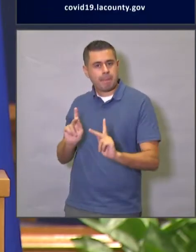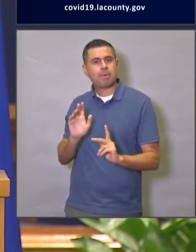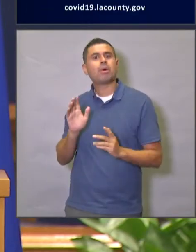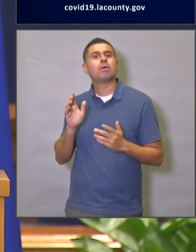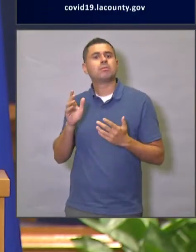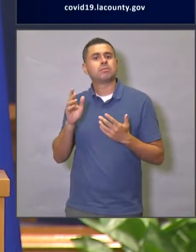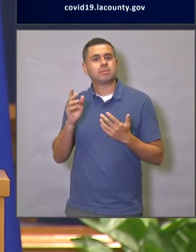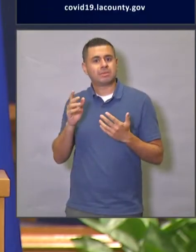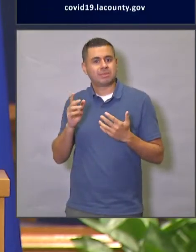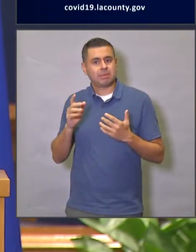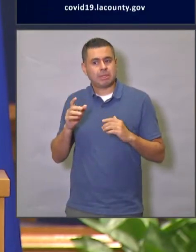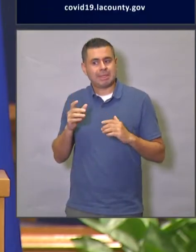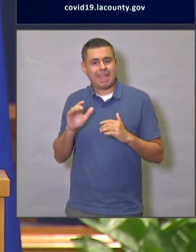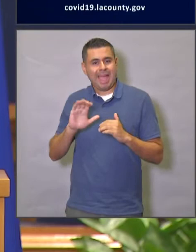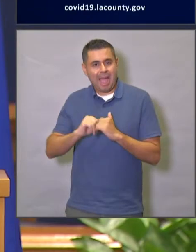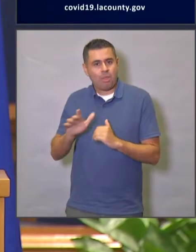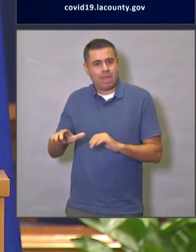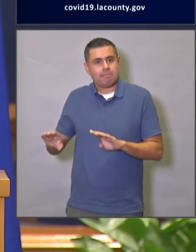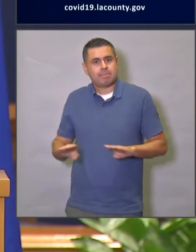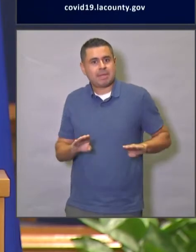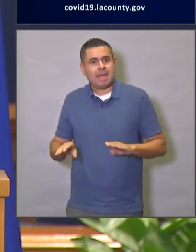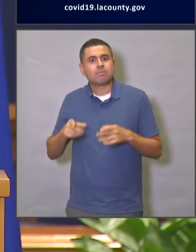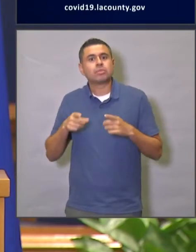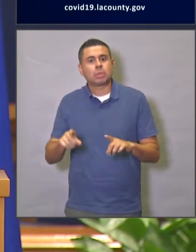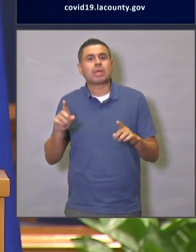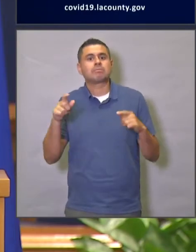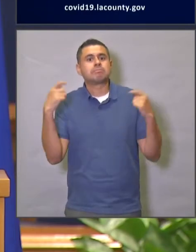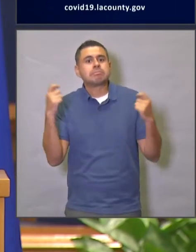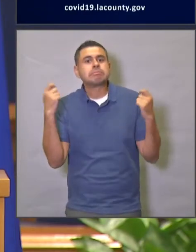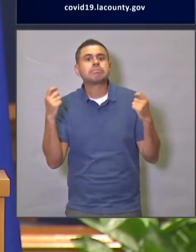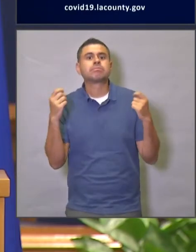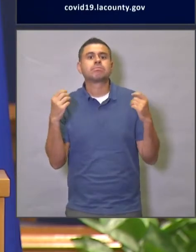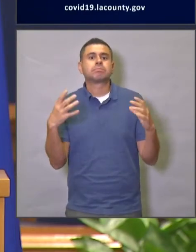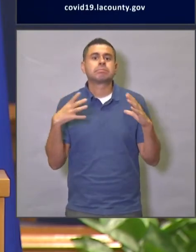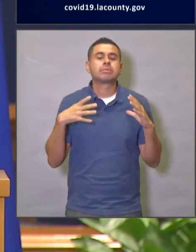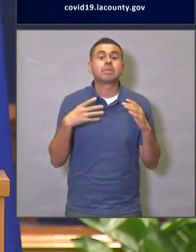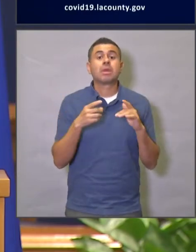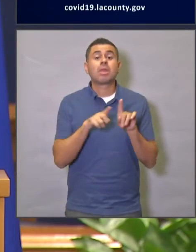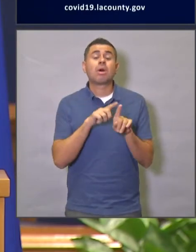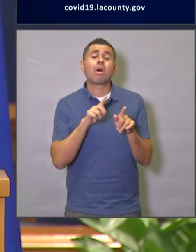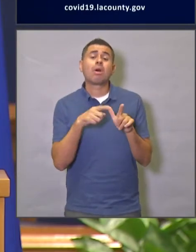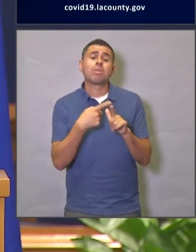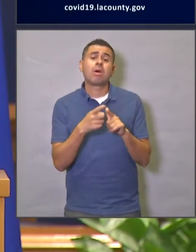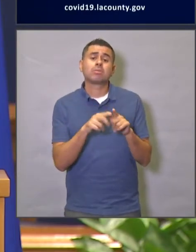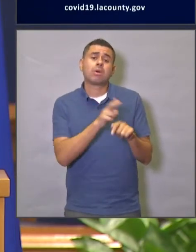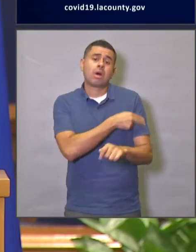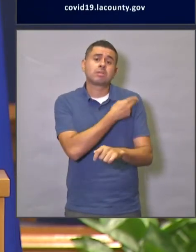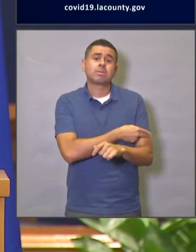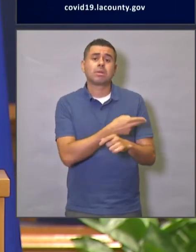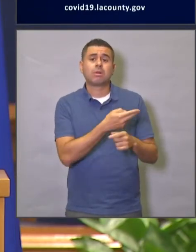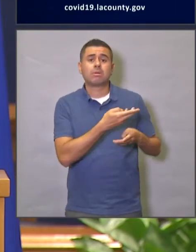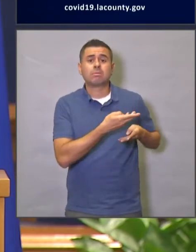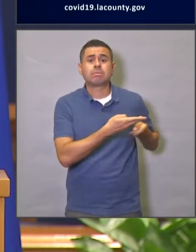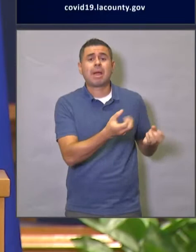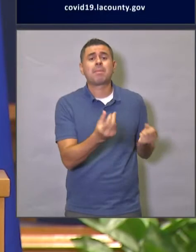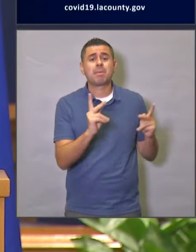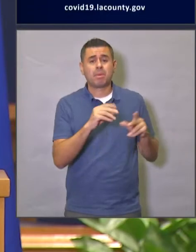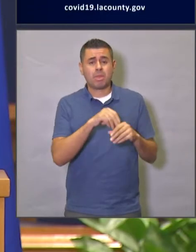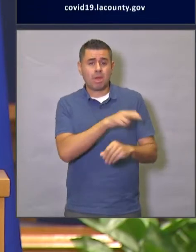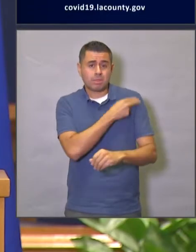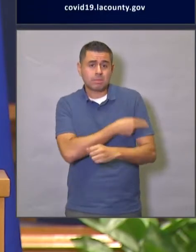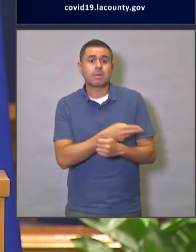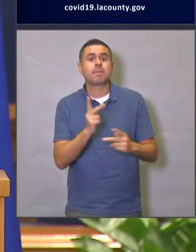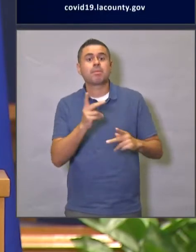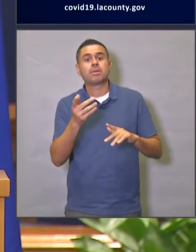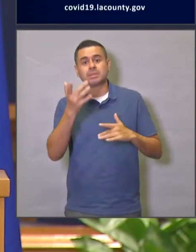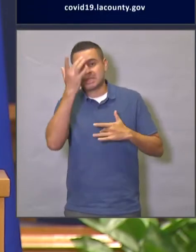feriados, en la cantidad de los casos, hospitalizaciones y fallecimientos. Presentamos estos